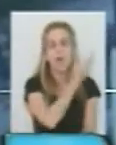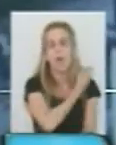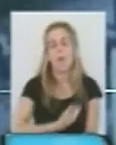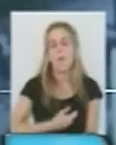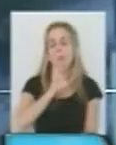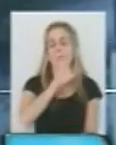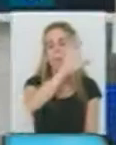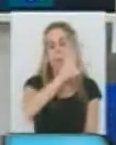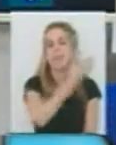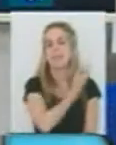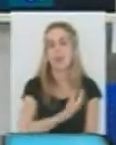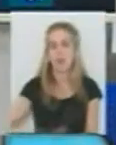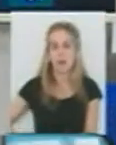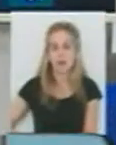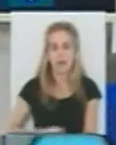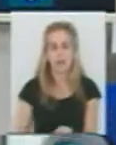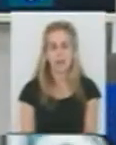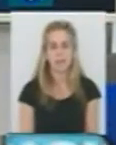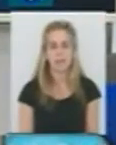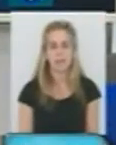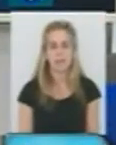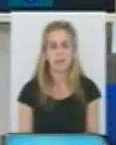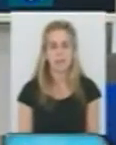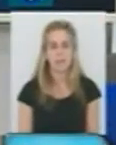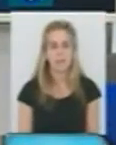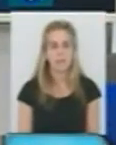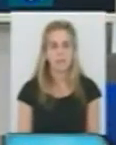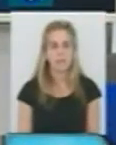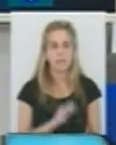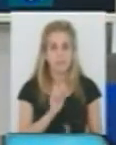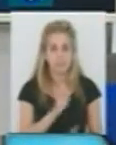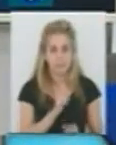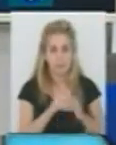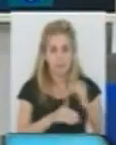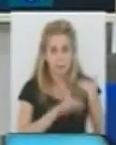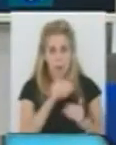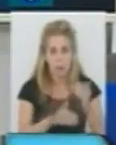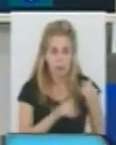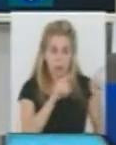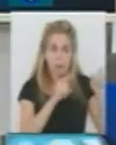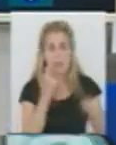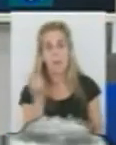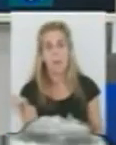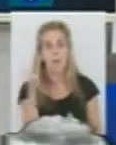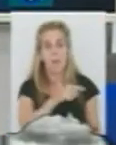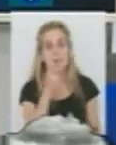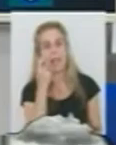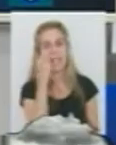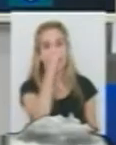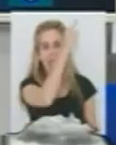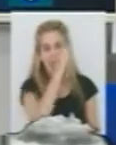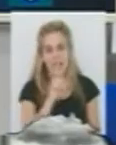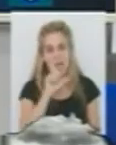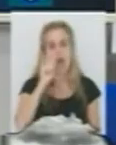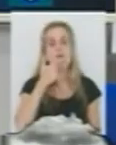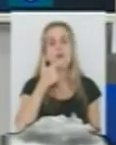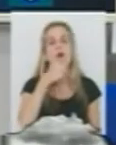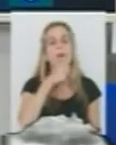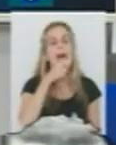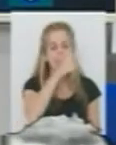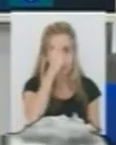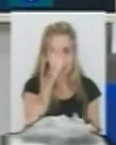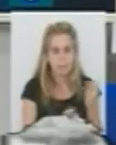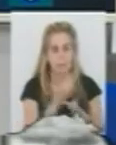del Frente Renovador en la provincia de Buenos Aires. Bueno, seguimos el caminito. Loma de Zamora vuelve, saca mi partido, el partido de